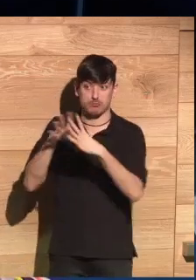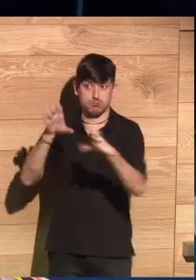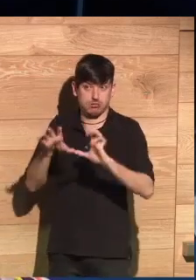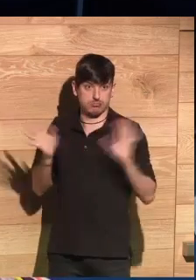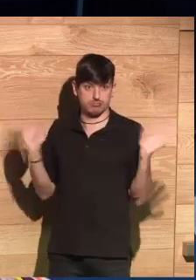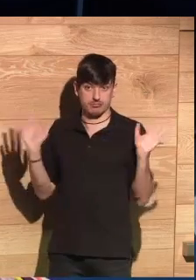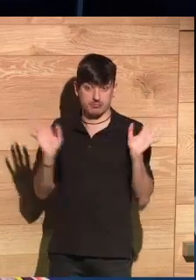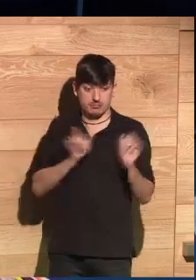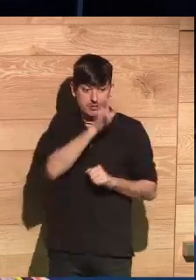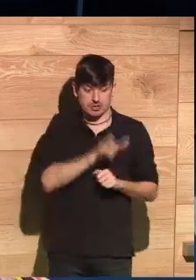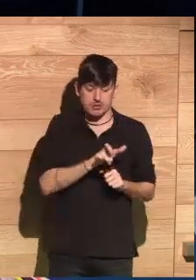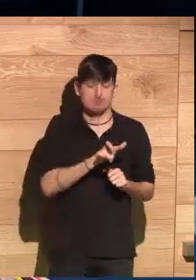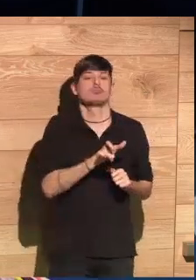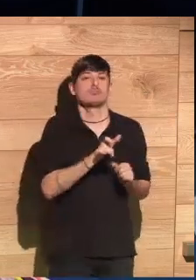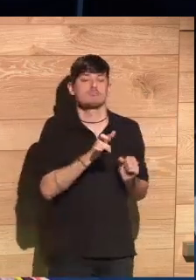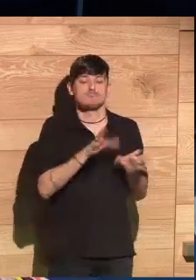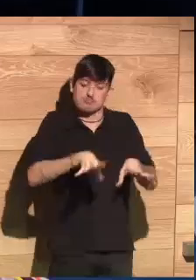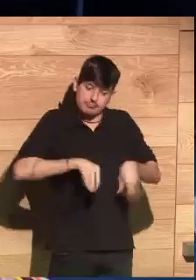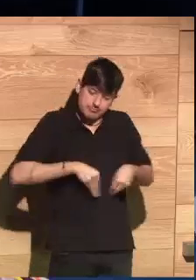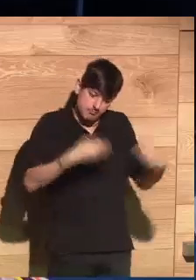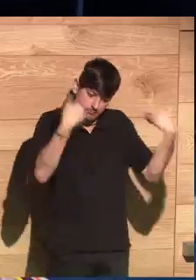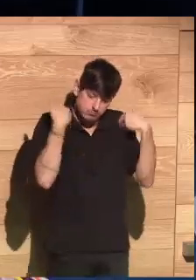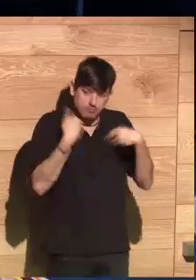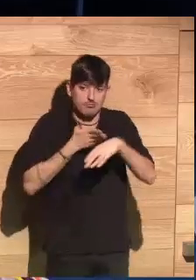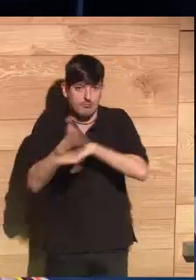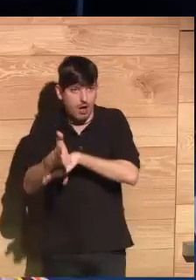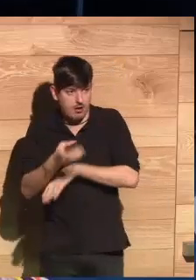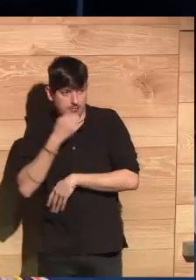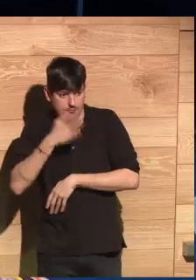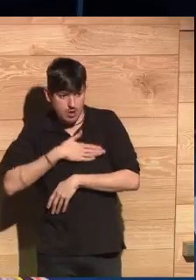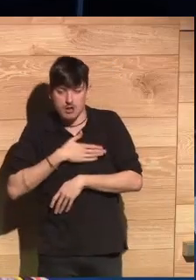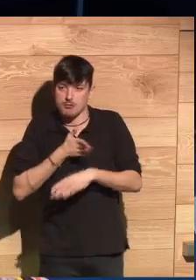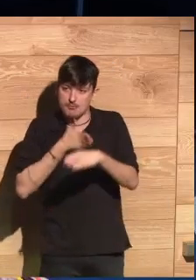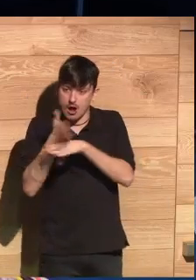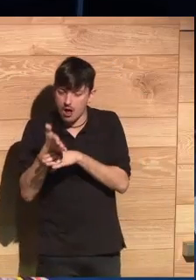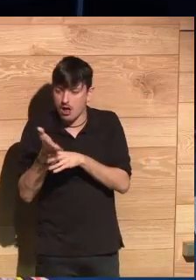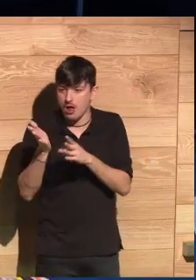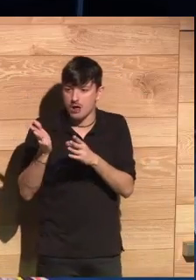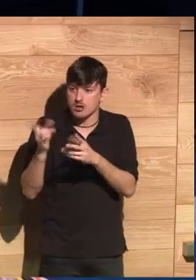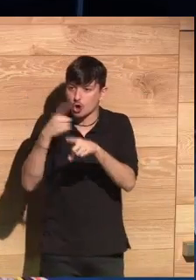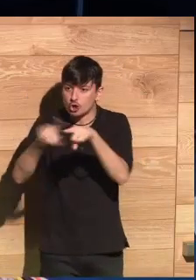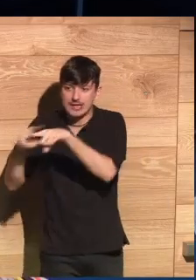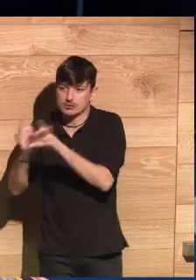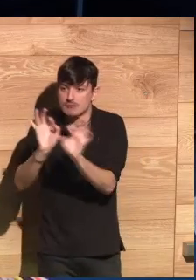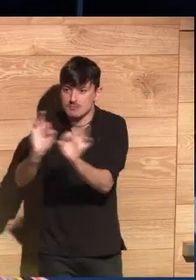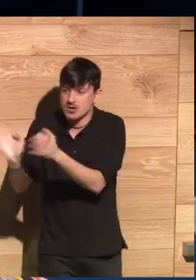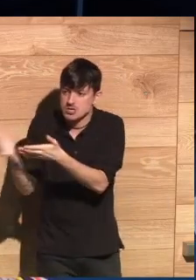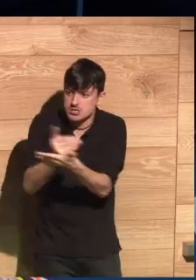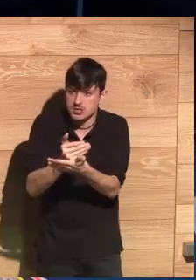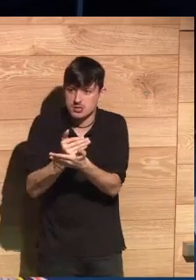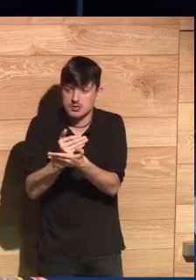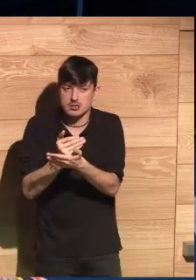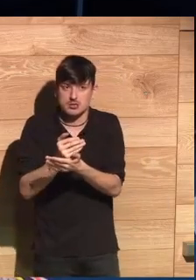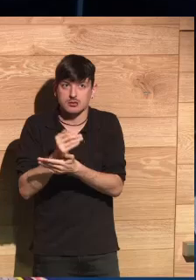pero alguien se tiene que hacer responsable, que eso es un tipo de bondad, la bondad que se hace responsable de la familia. Y curiosamente se fija qué es lo que